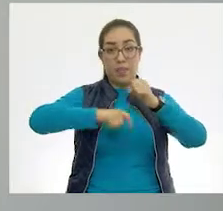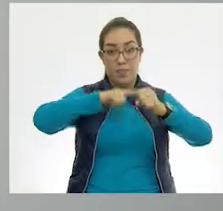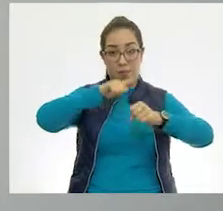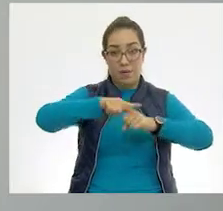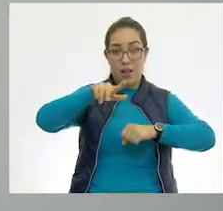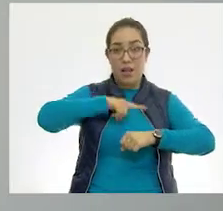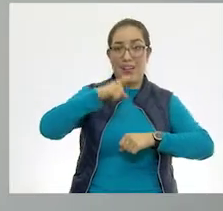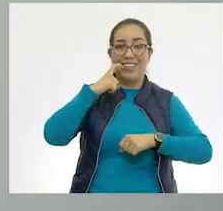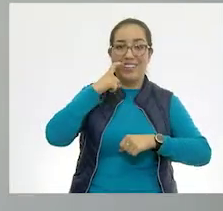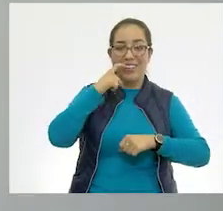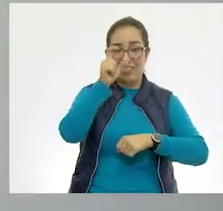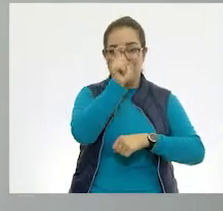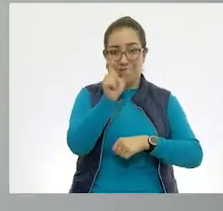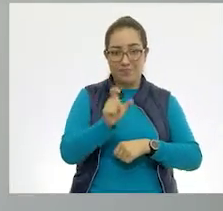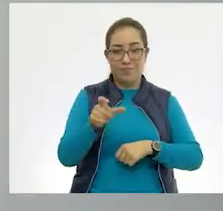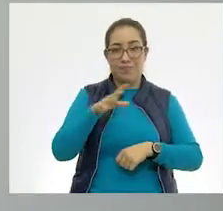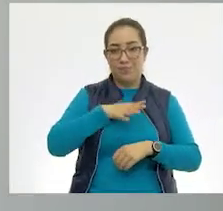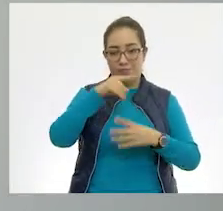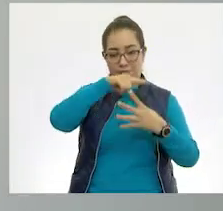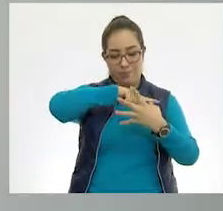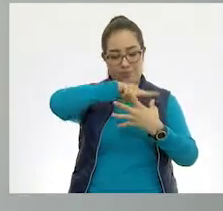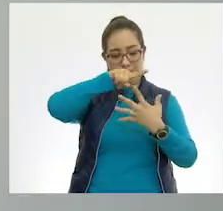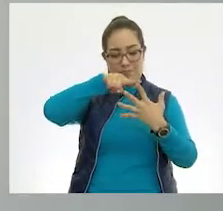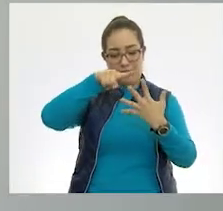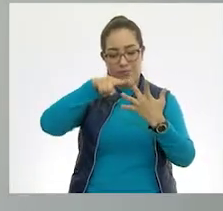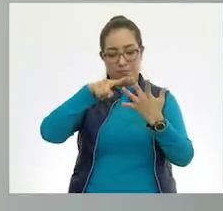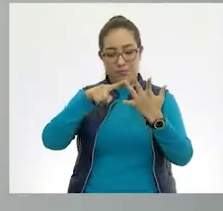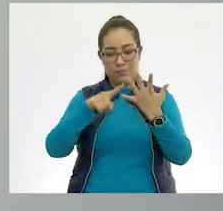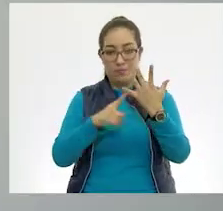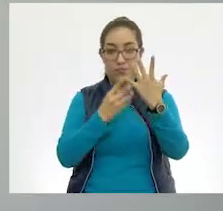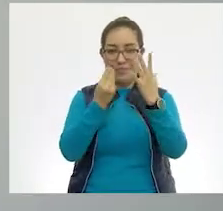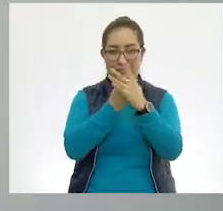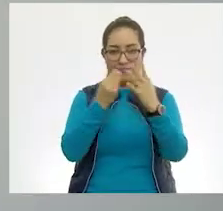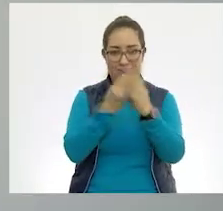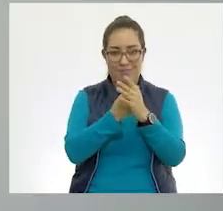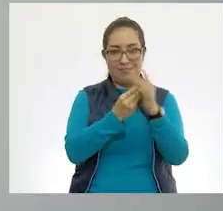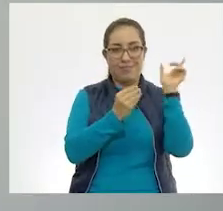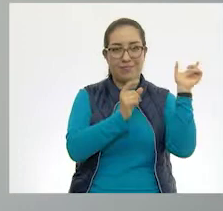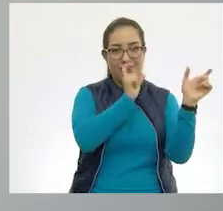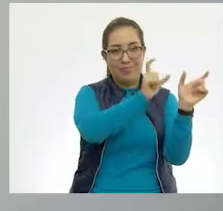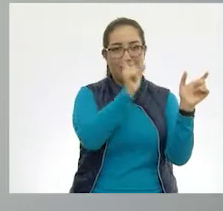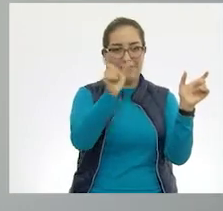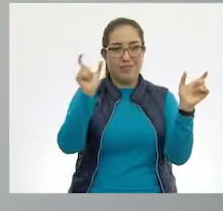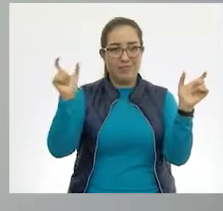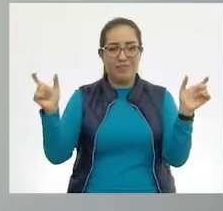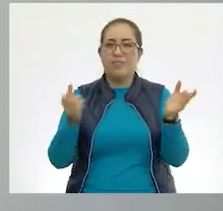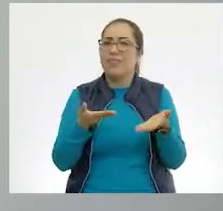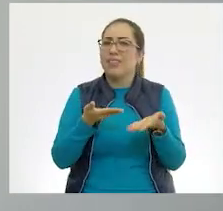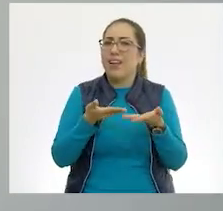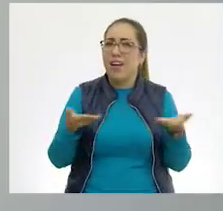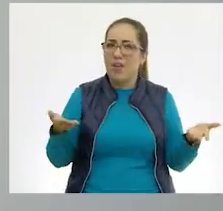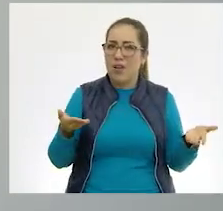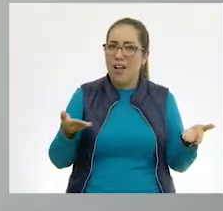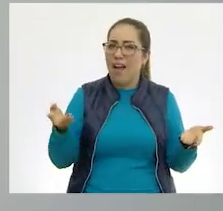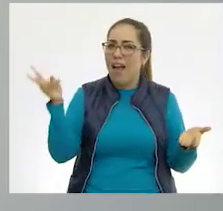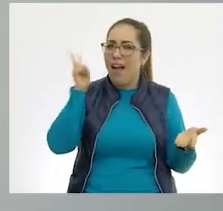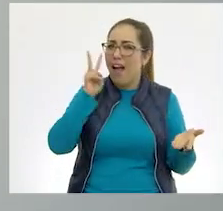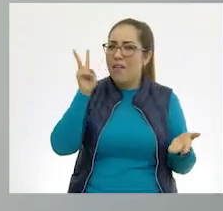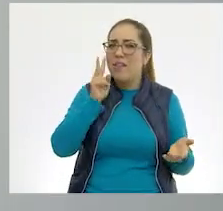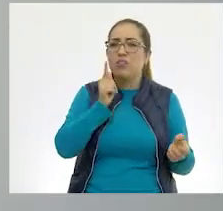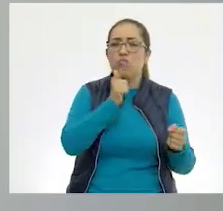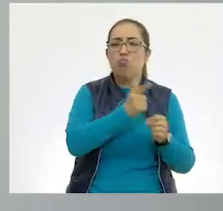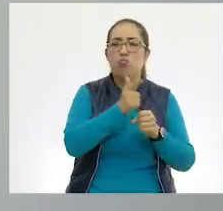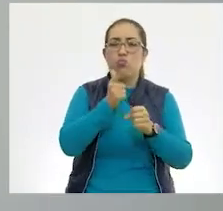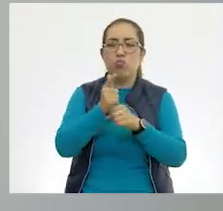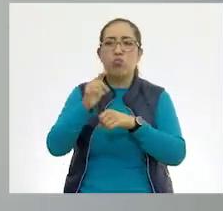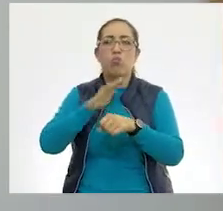en mamíferos, aves, anfibios, reptiles y peces. Ahora vamos a reconocer cuáles